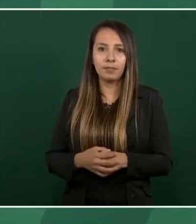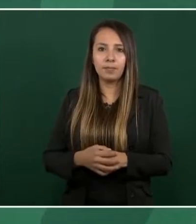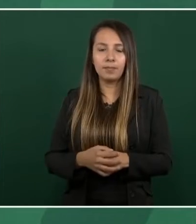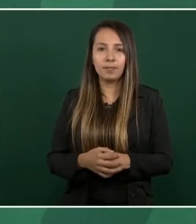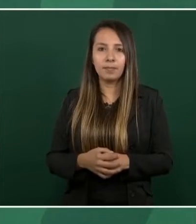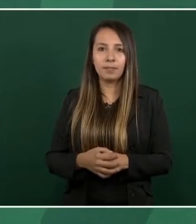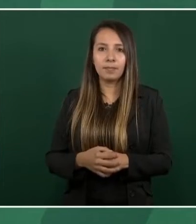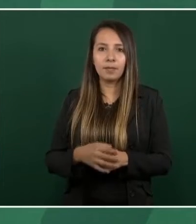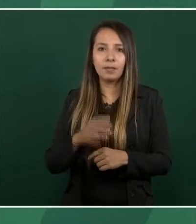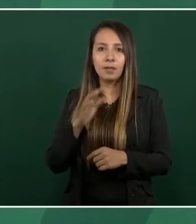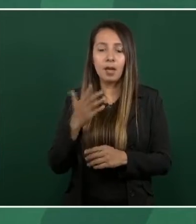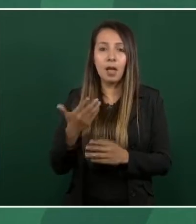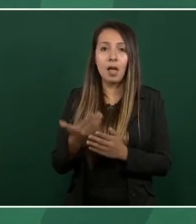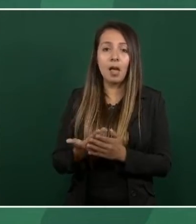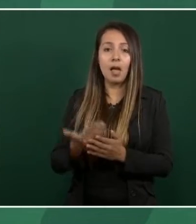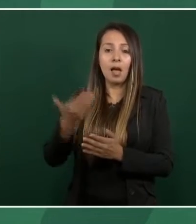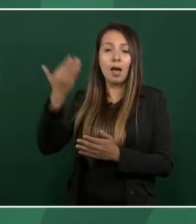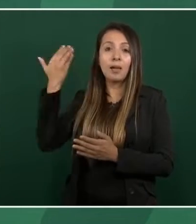Antes,